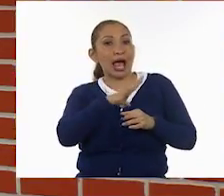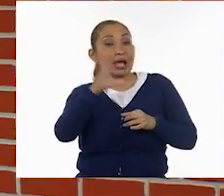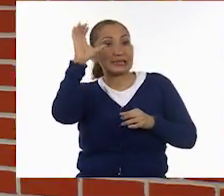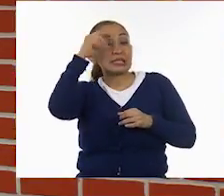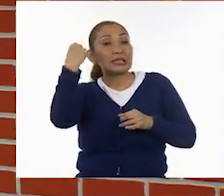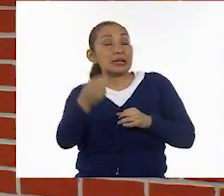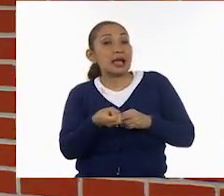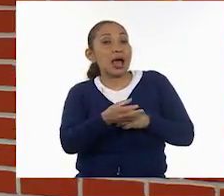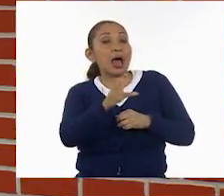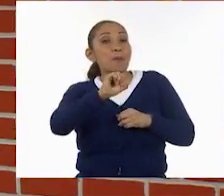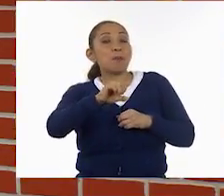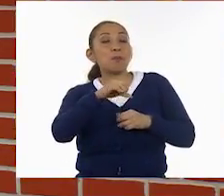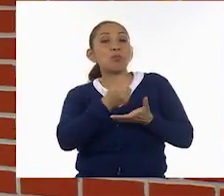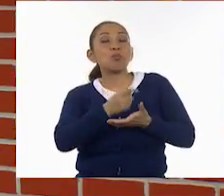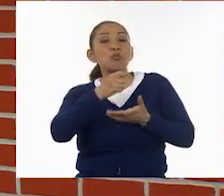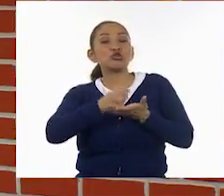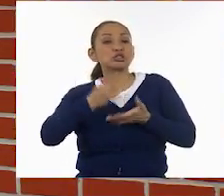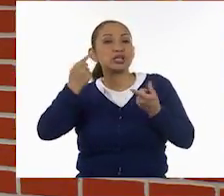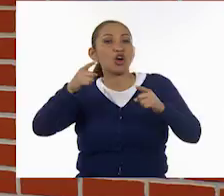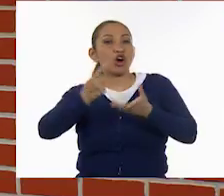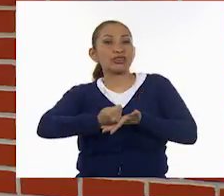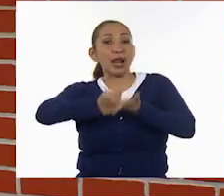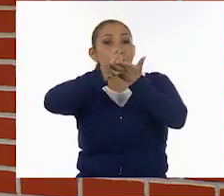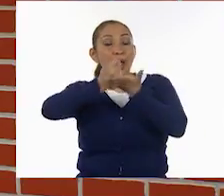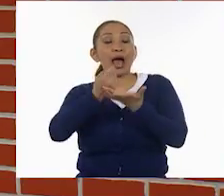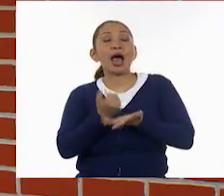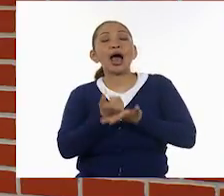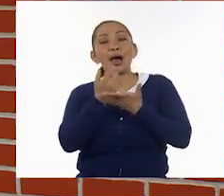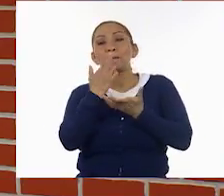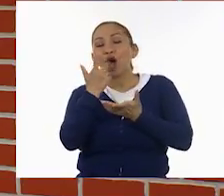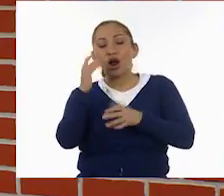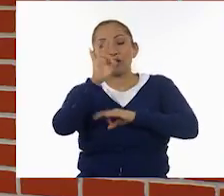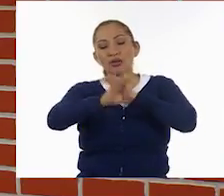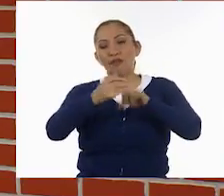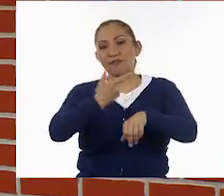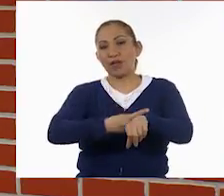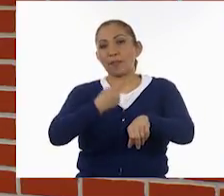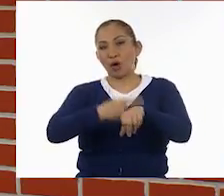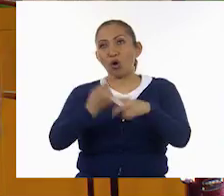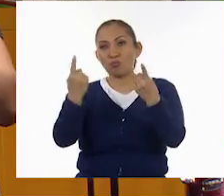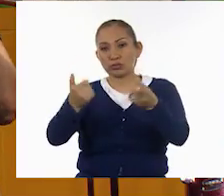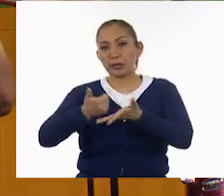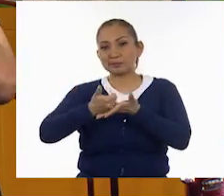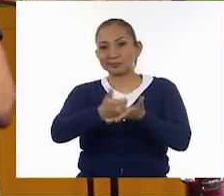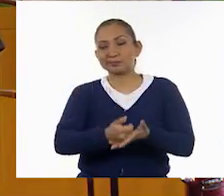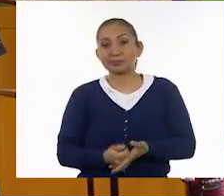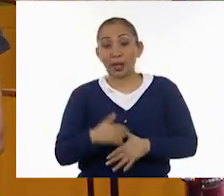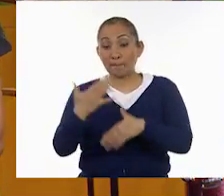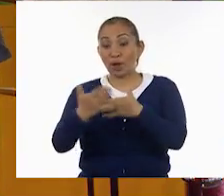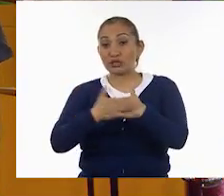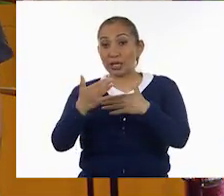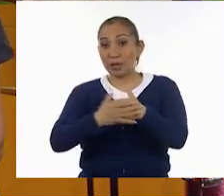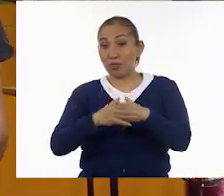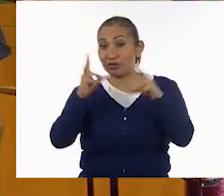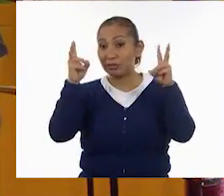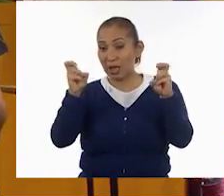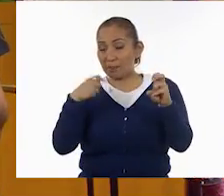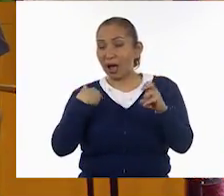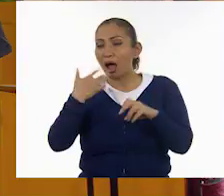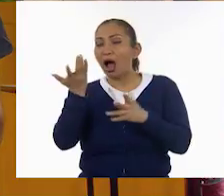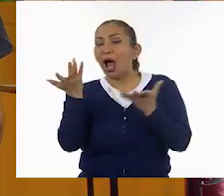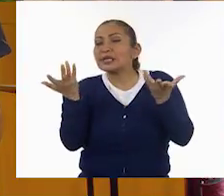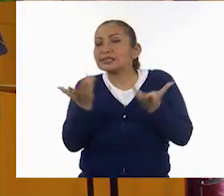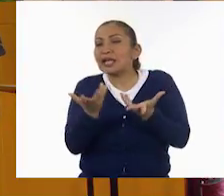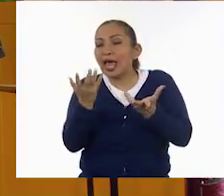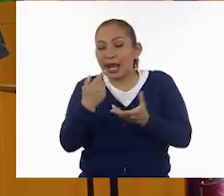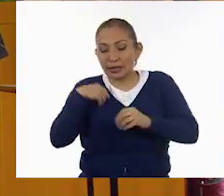ciencia llamada musicoterapia, que ayuda a mejorar a los enfermos a través de la música. Para el próximo programa vamos a